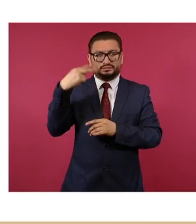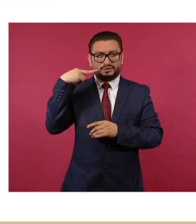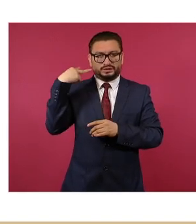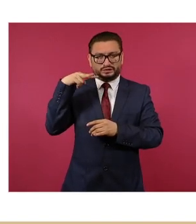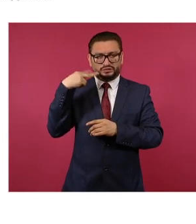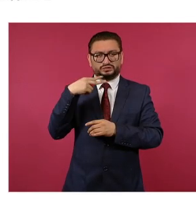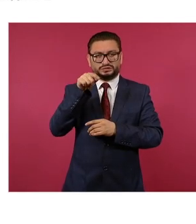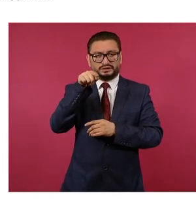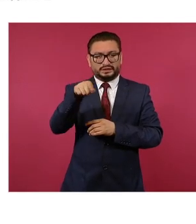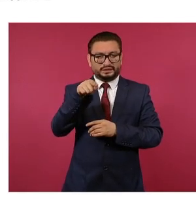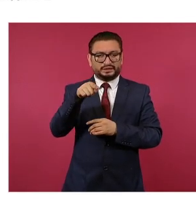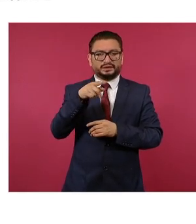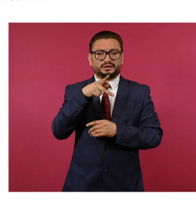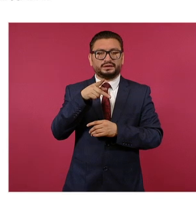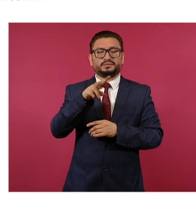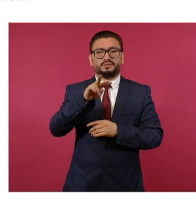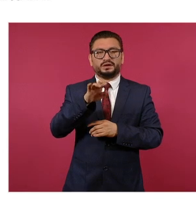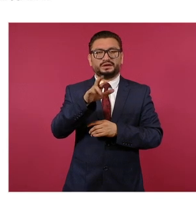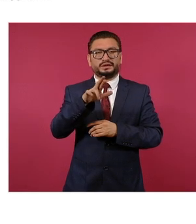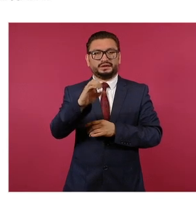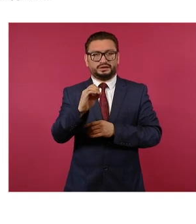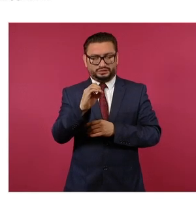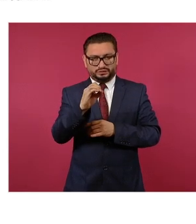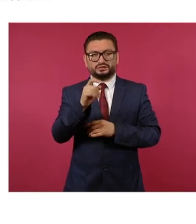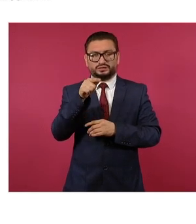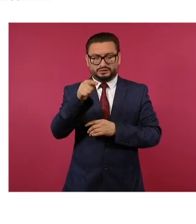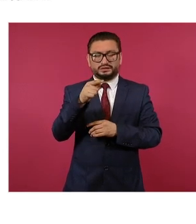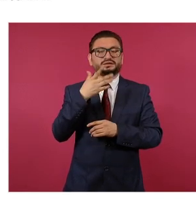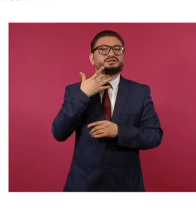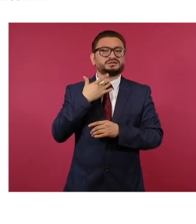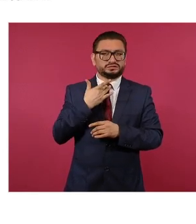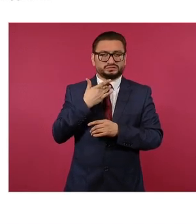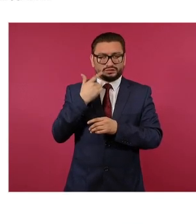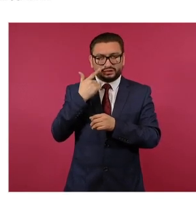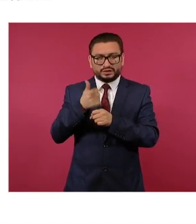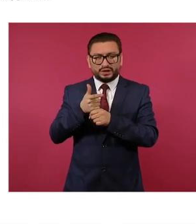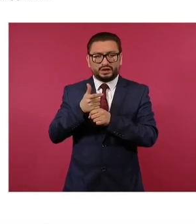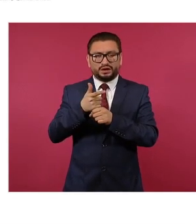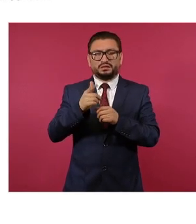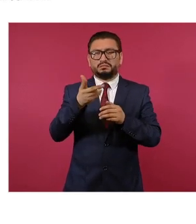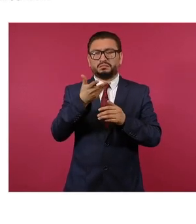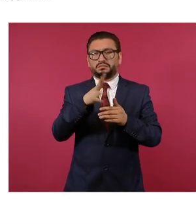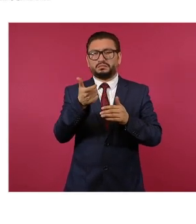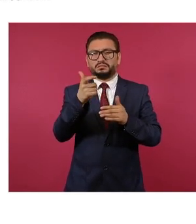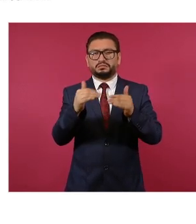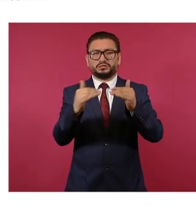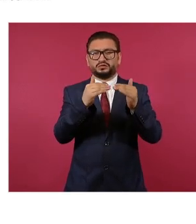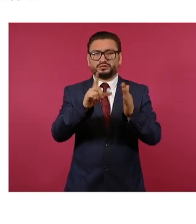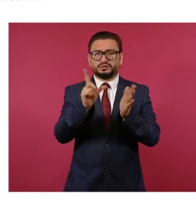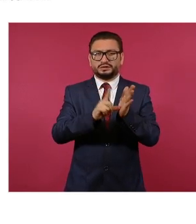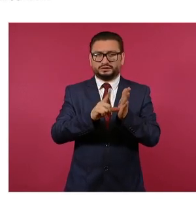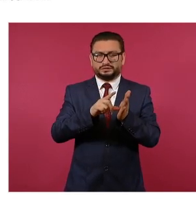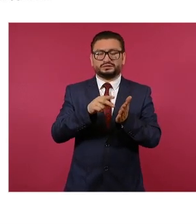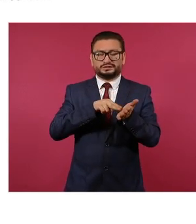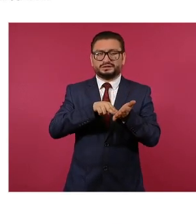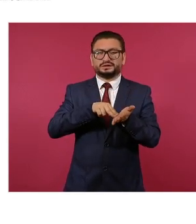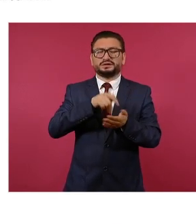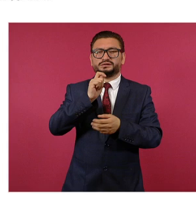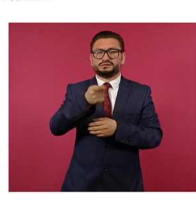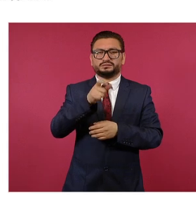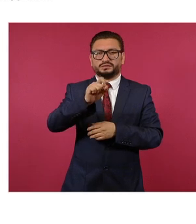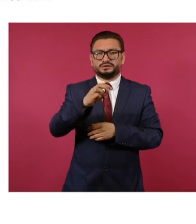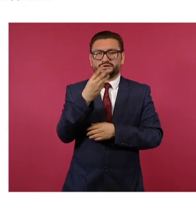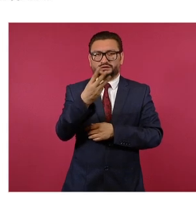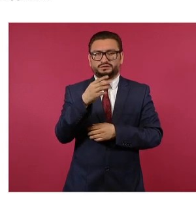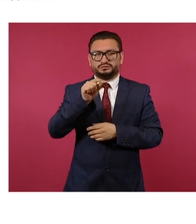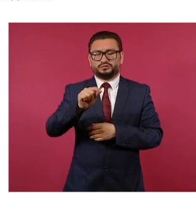Una vez más encontramos a Franquicia Valero, gasolinería Medellín, con el precio promedio por litro de diésel en 23 pesos